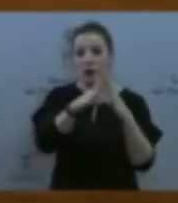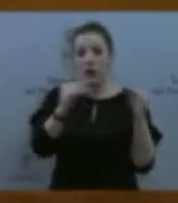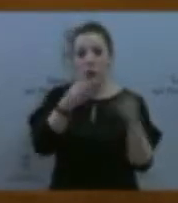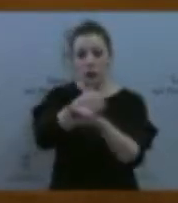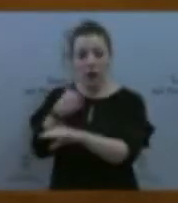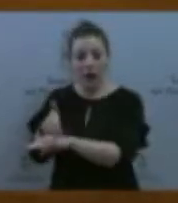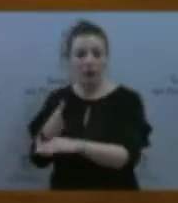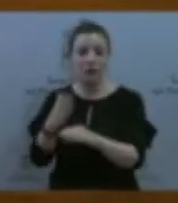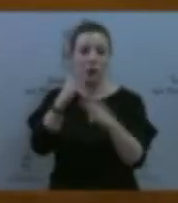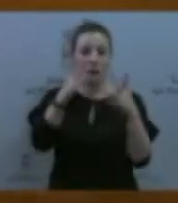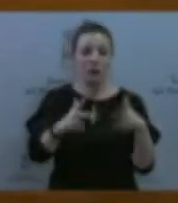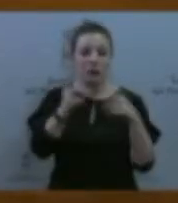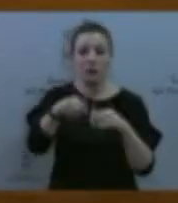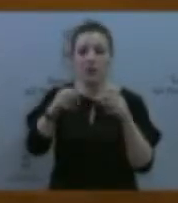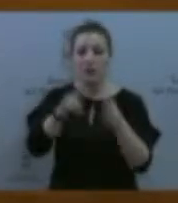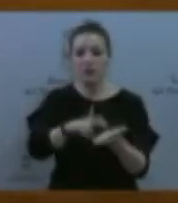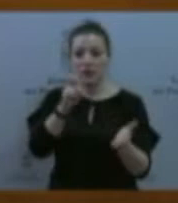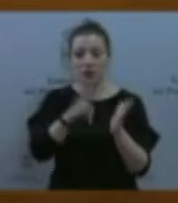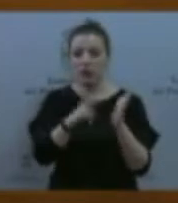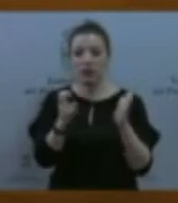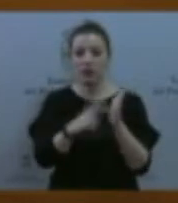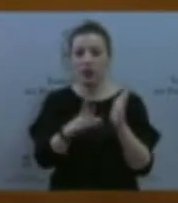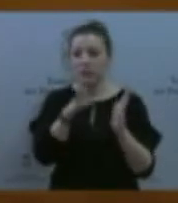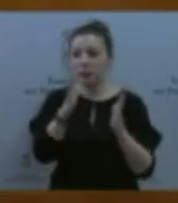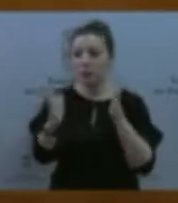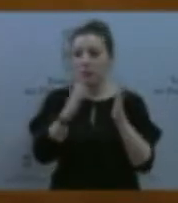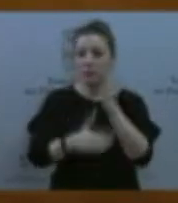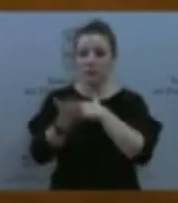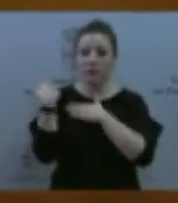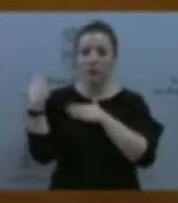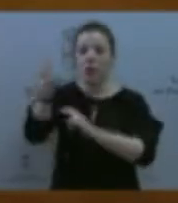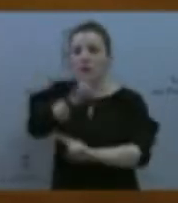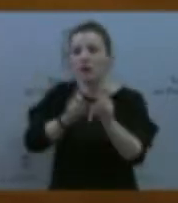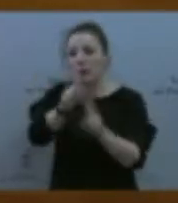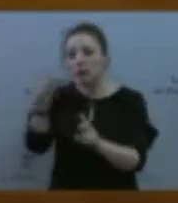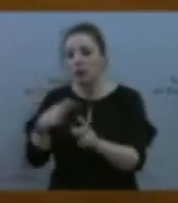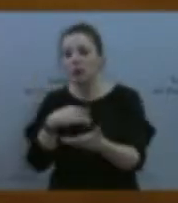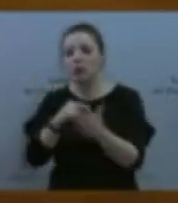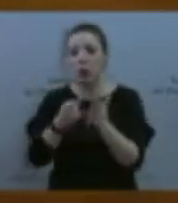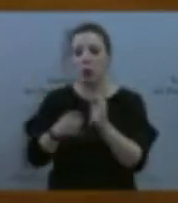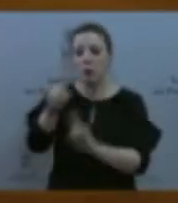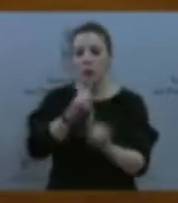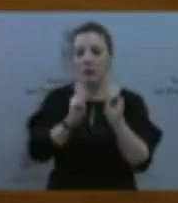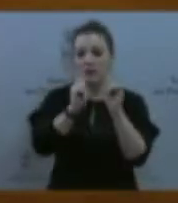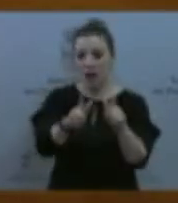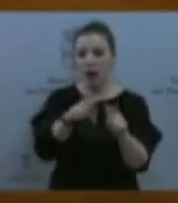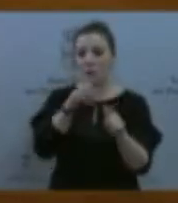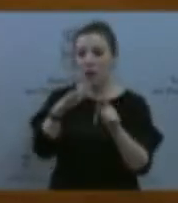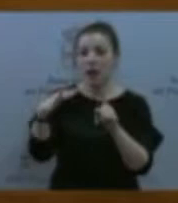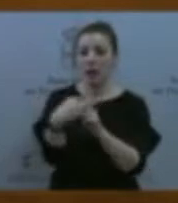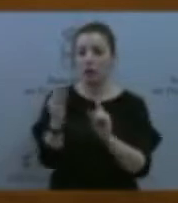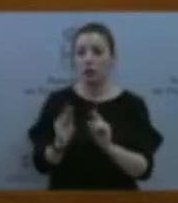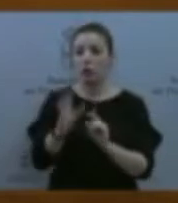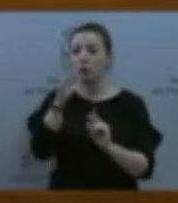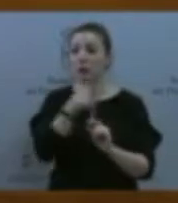momento buscaban a aquella gente que les pudiese resolver problemas para sus clientes. Ellos siempre decían, prefiero un matemático o un físico, porque al fin y al cabo